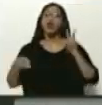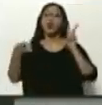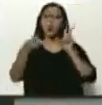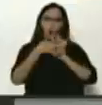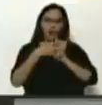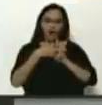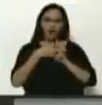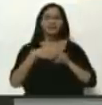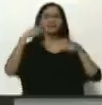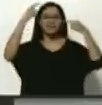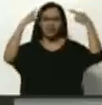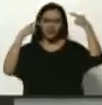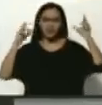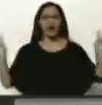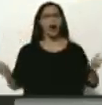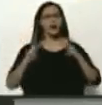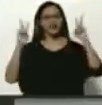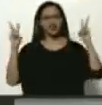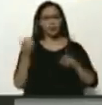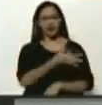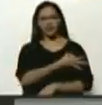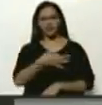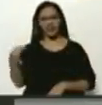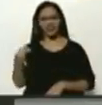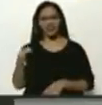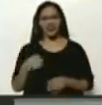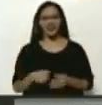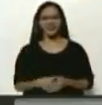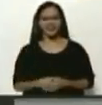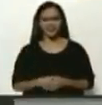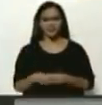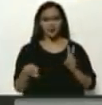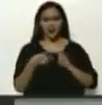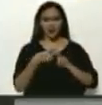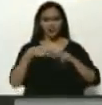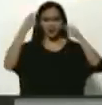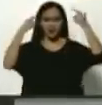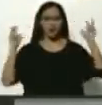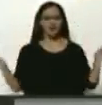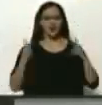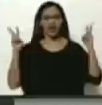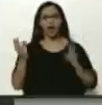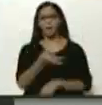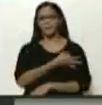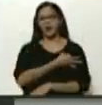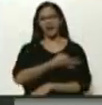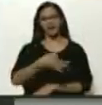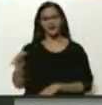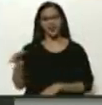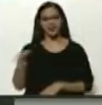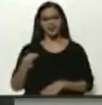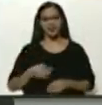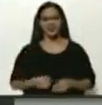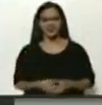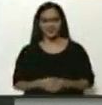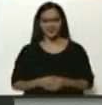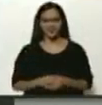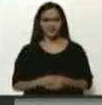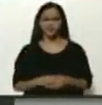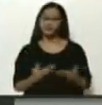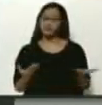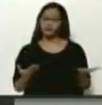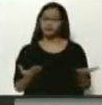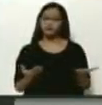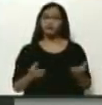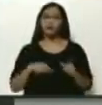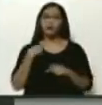Numeral. Chavismo. Victoria. Perfecta. Numeral. Chavismo. Victoria. Perfecta. Entonces mañana vamos.